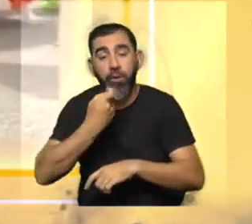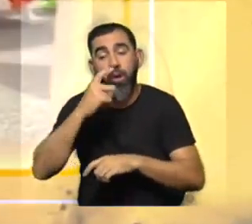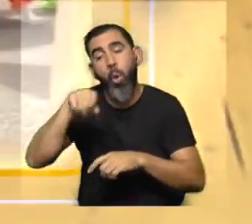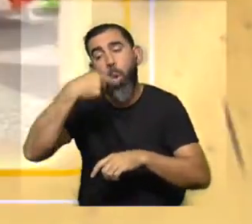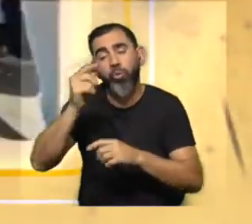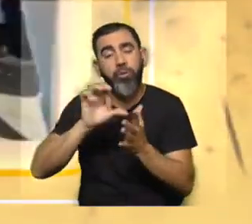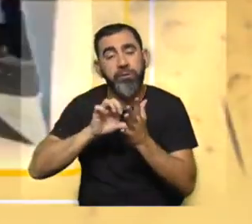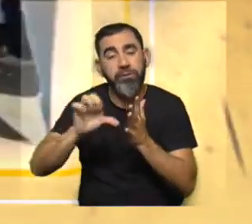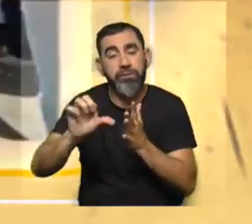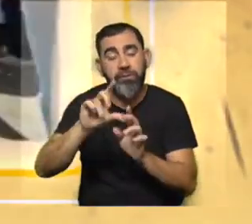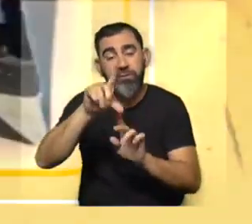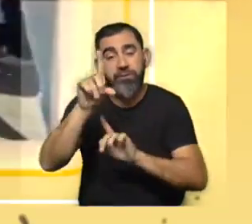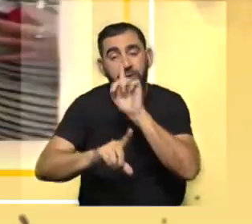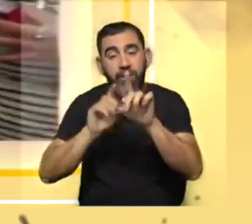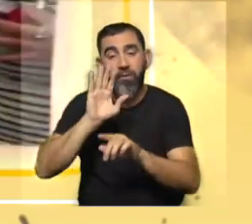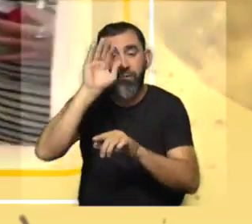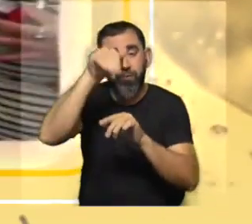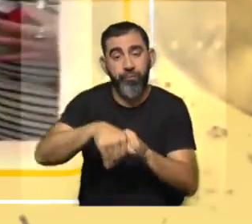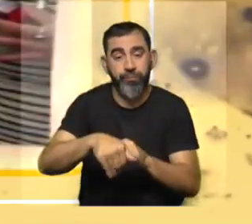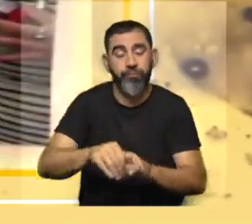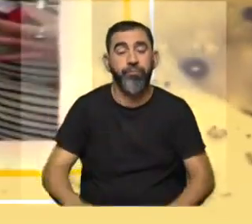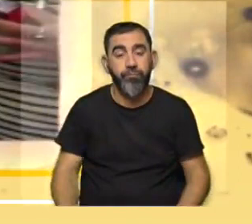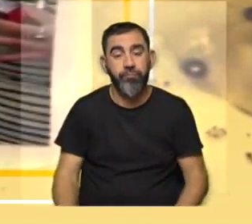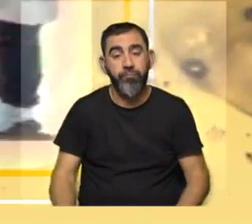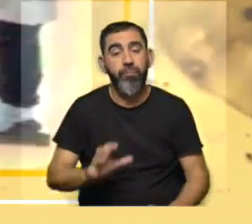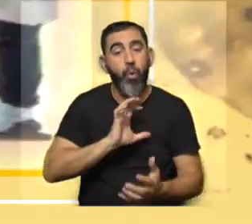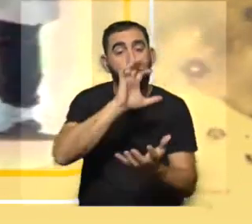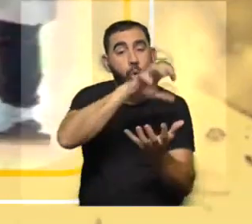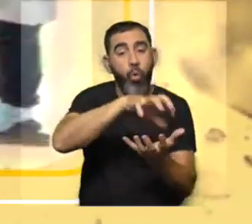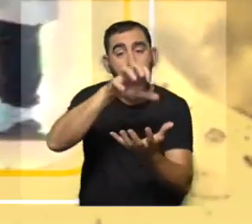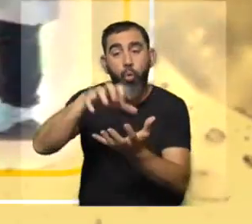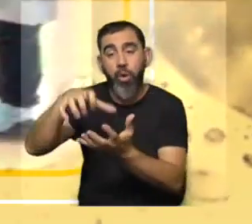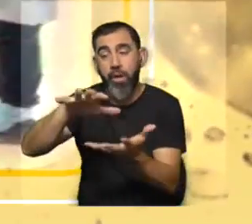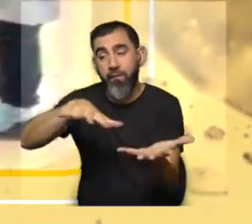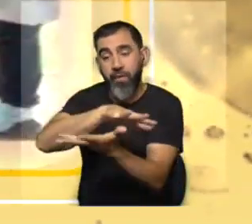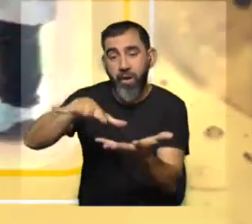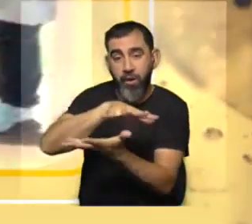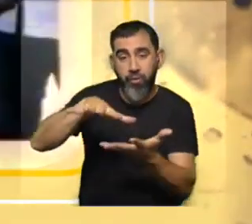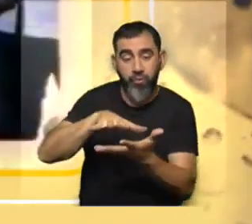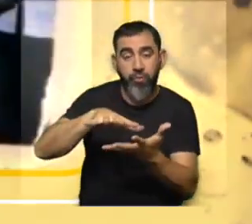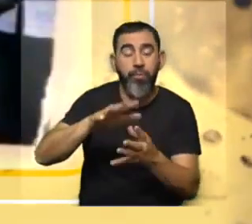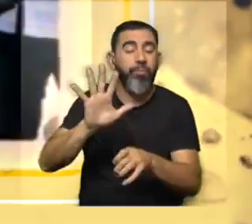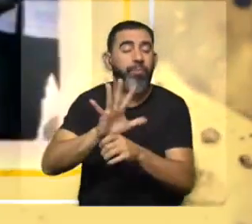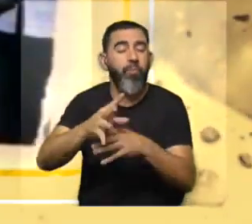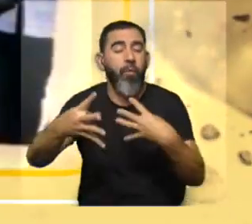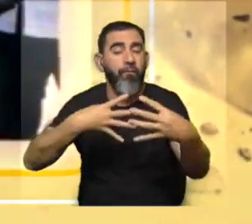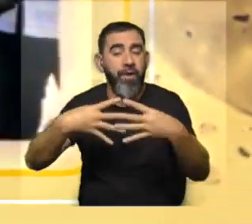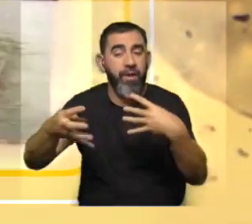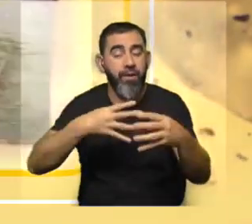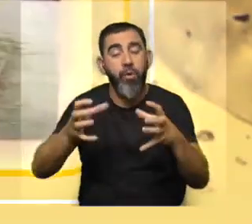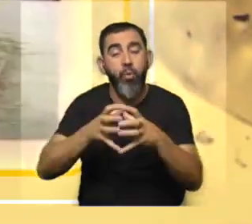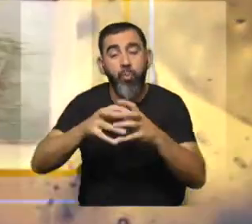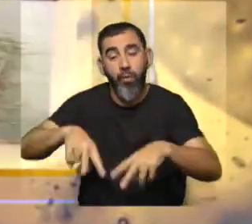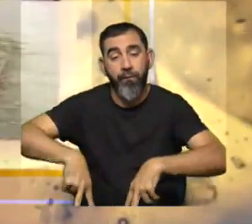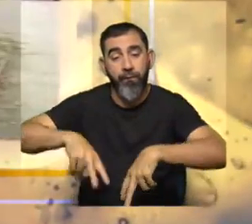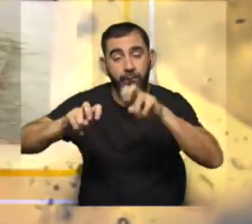otros servicios de la Universidad de la República que tienen sedes ubicadas en ese barrio. En formato feria, un grupo de investigadoras